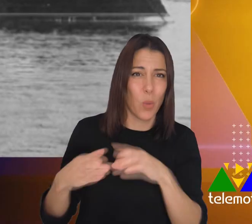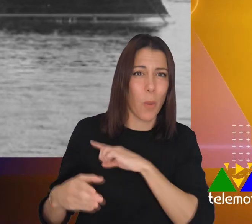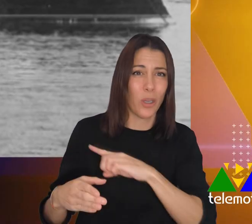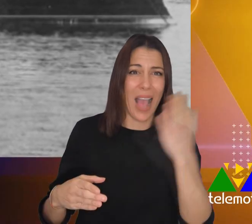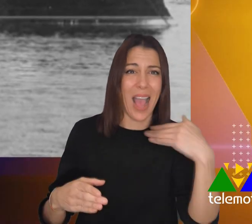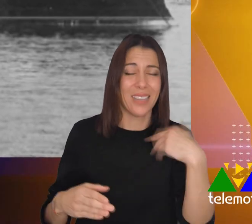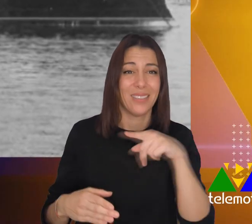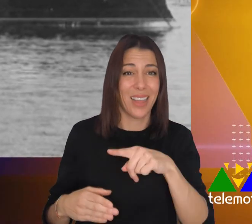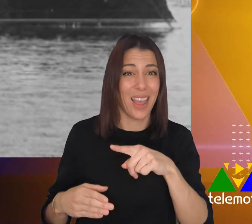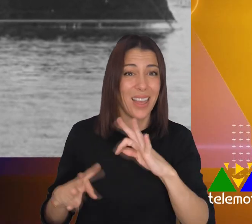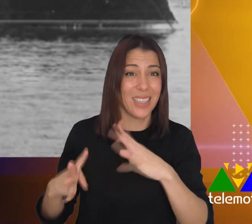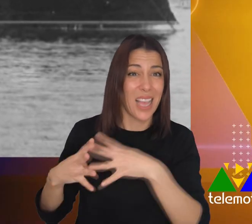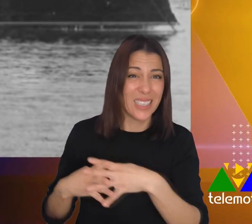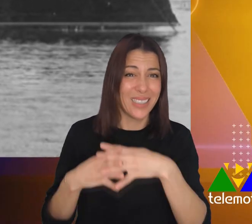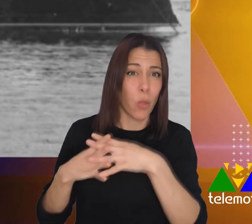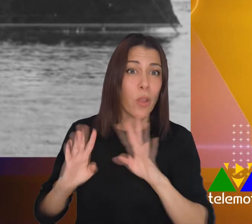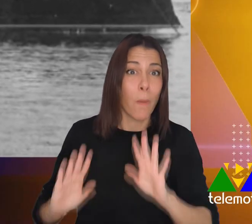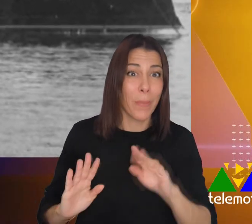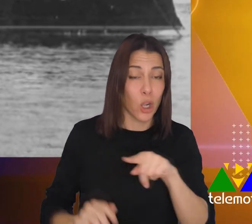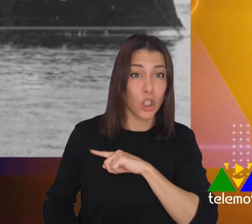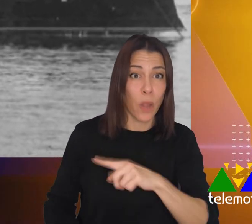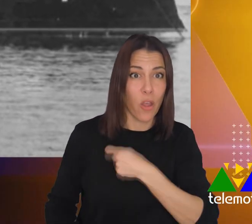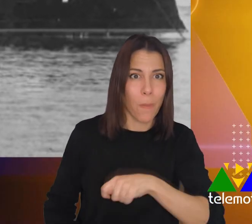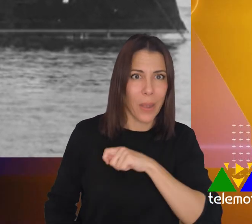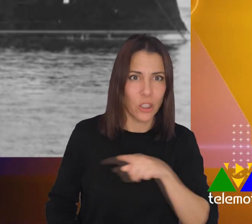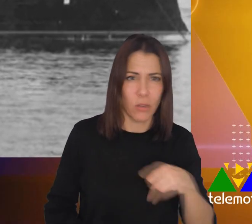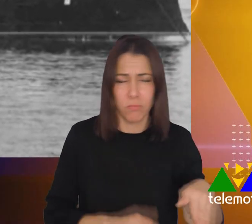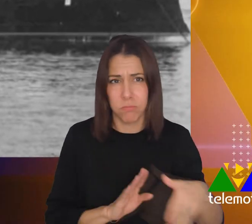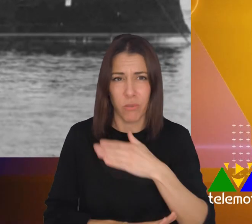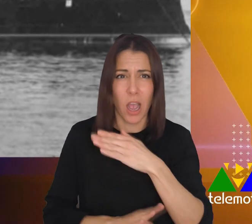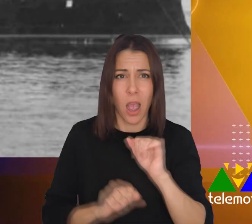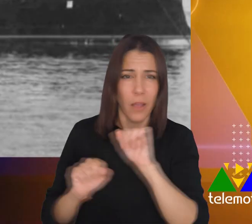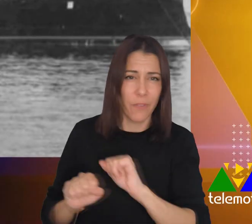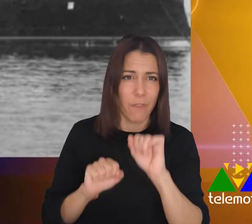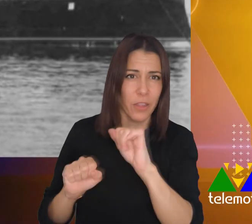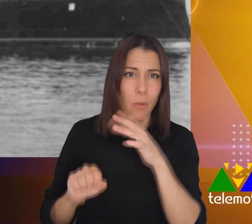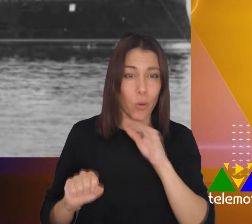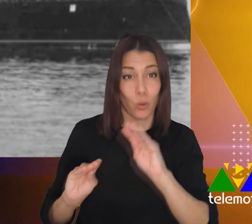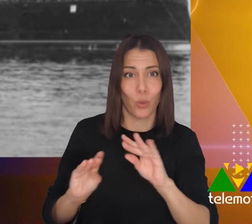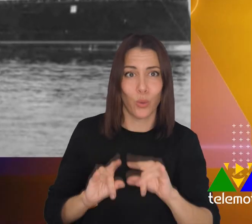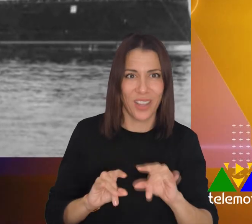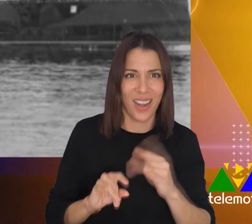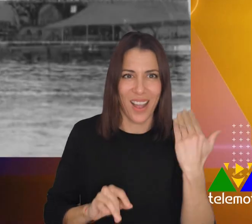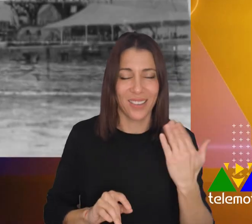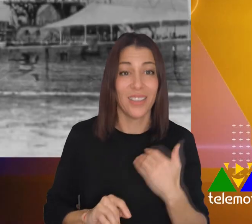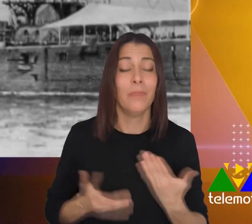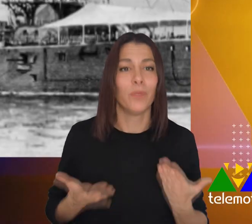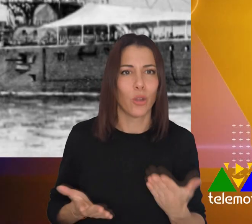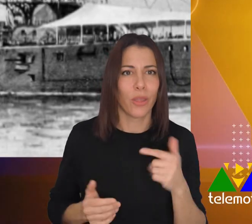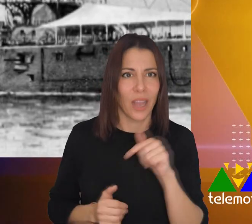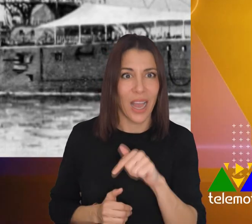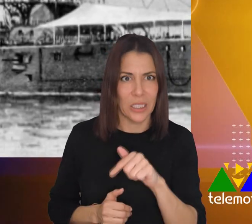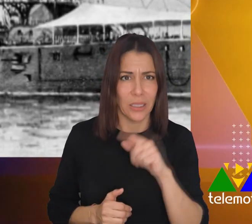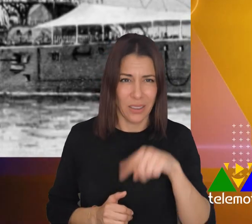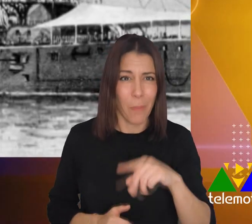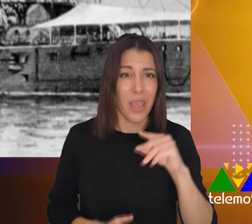Unidos en aquella época, pero allí fueron los soldados españoles a defender, pues, la patria, ¿no? Y bueno, allí estuvo Díaz